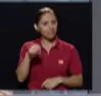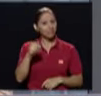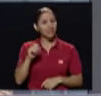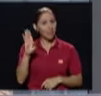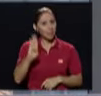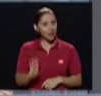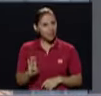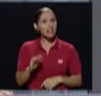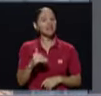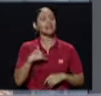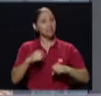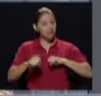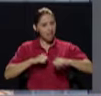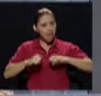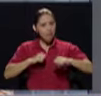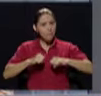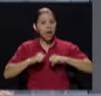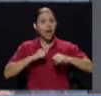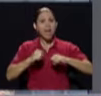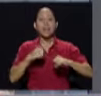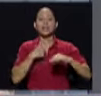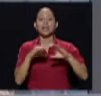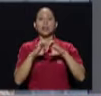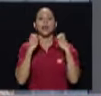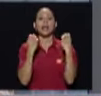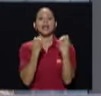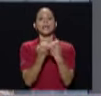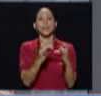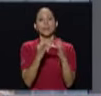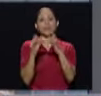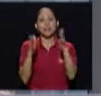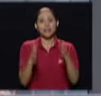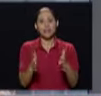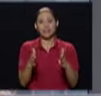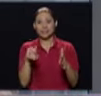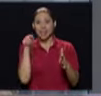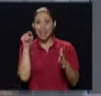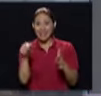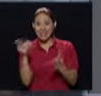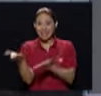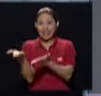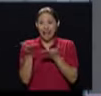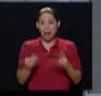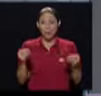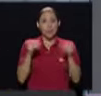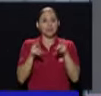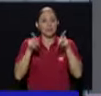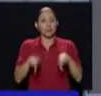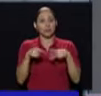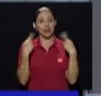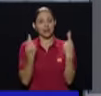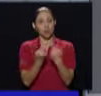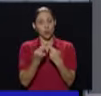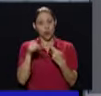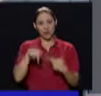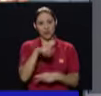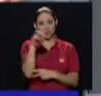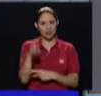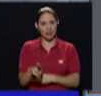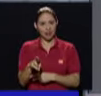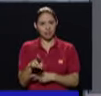un equipo de sismólogos. fue del país que trajo más sismólogos a la reunión aquí en Costa Rica,